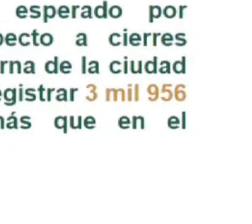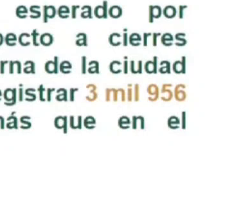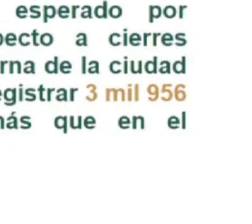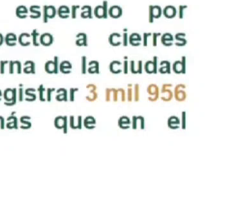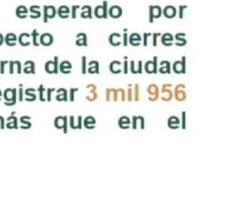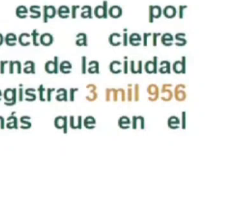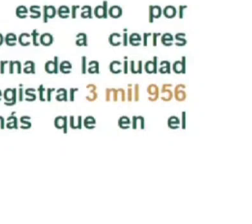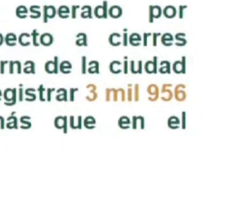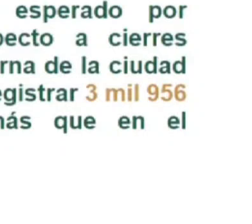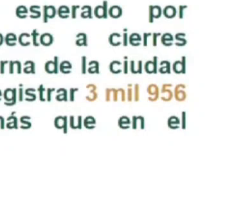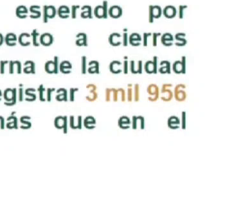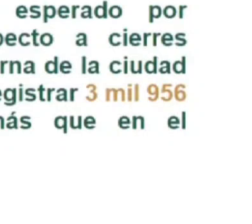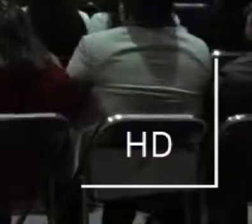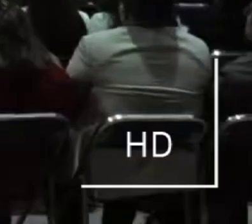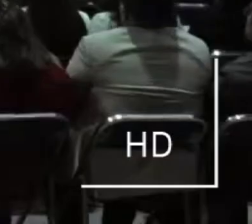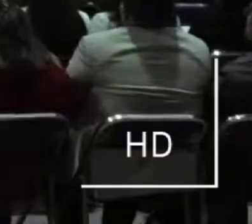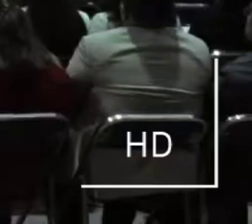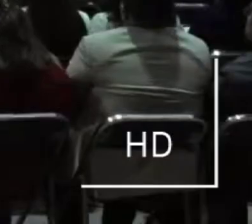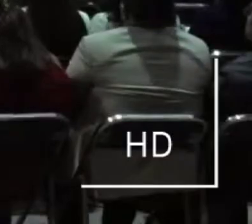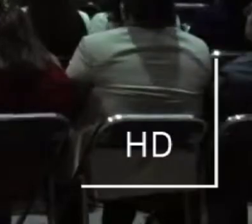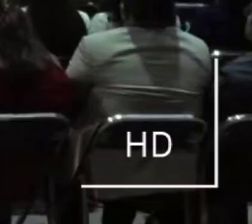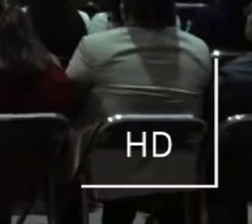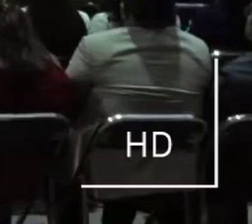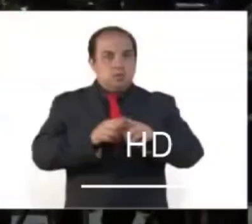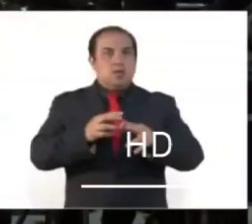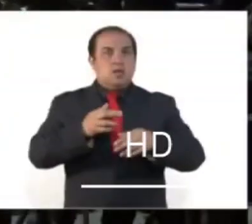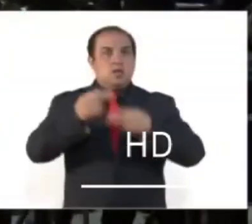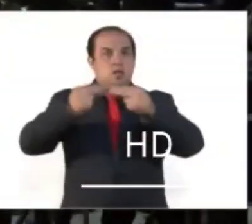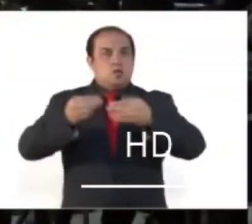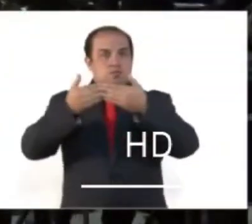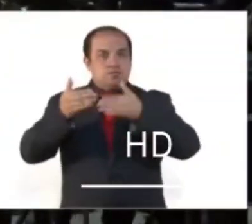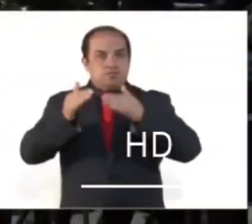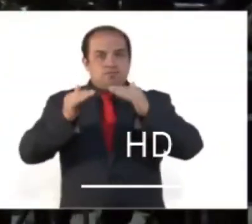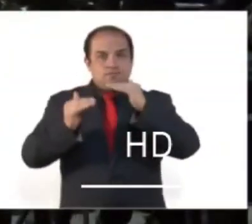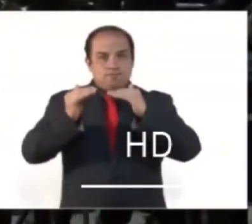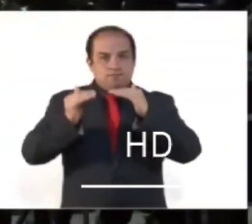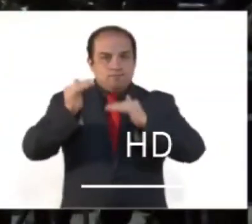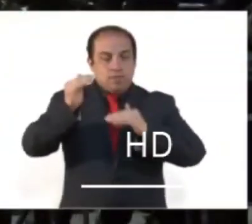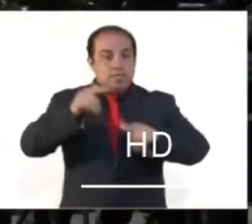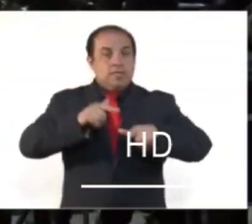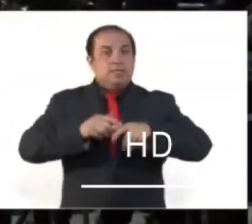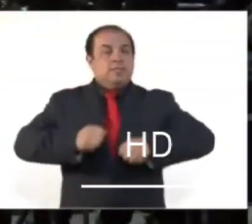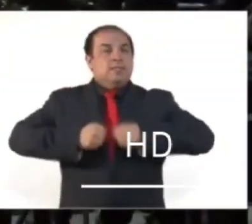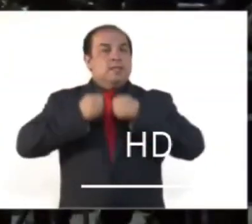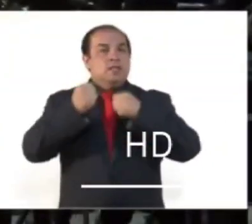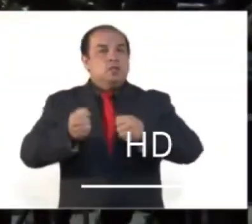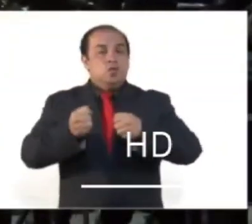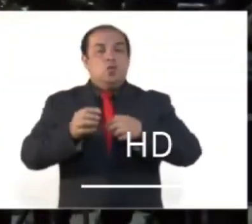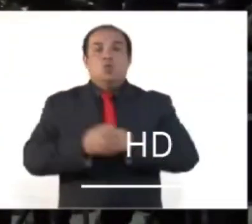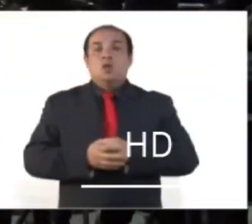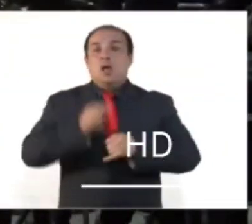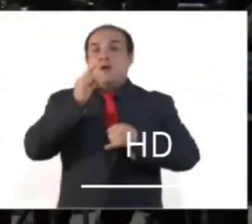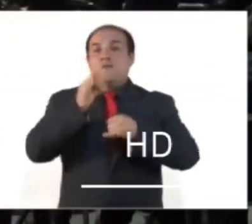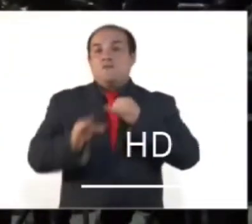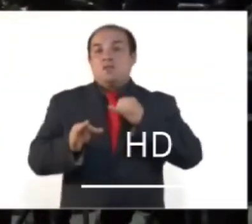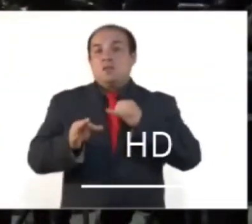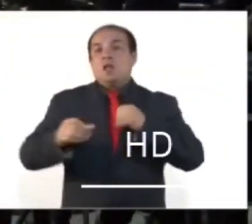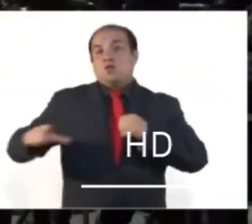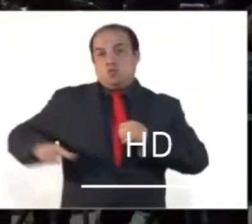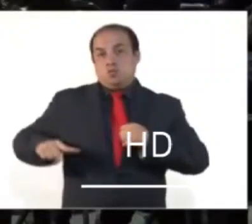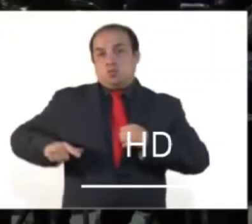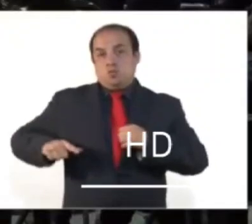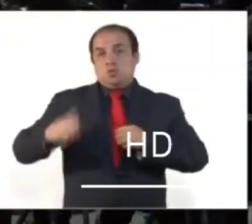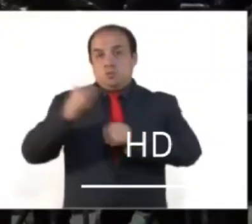Y de continuar la tendencia, estamos seguros que para la finalización de esta administración el próximo